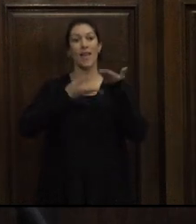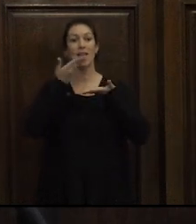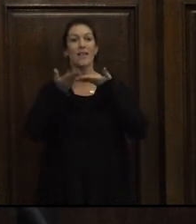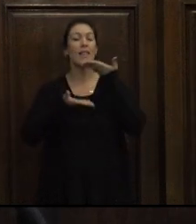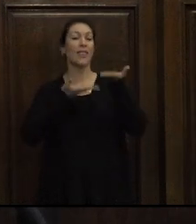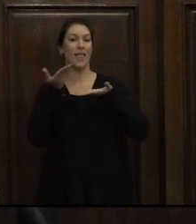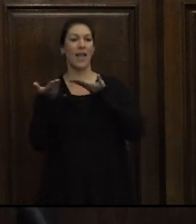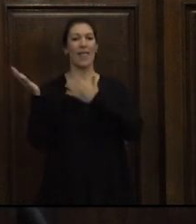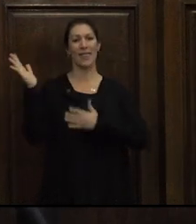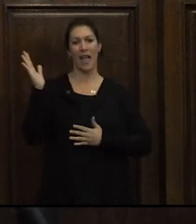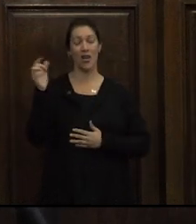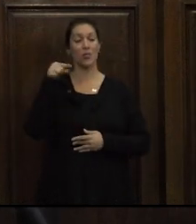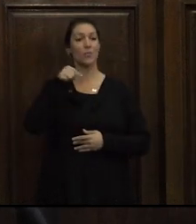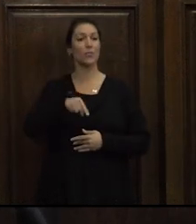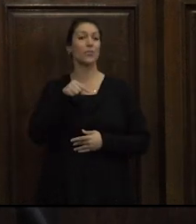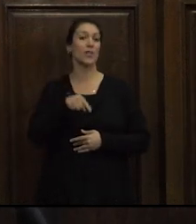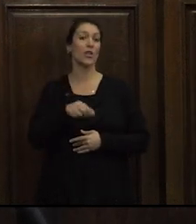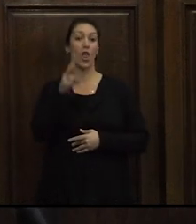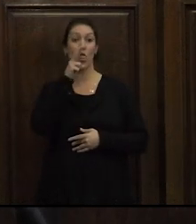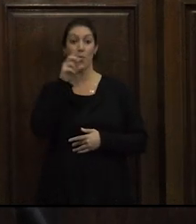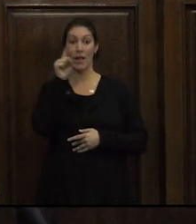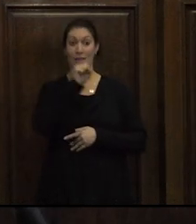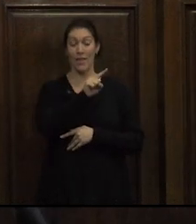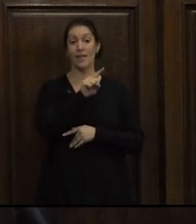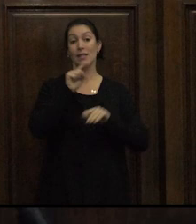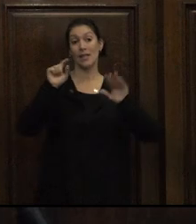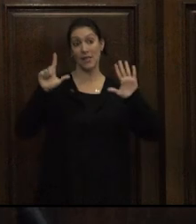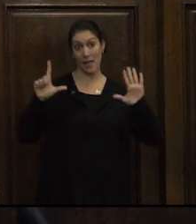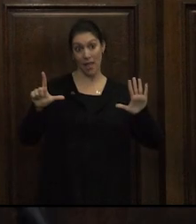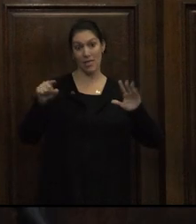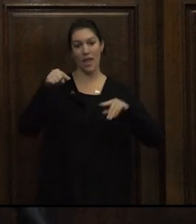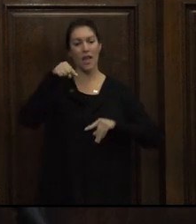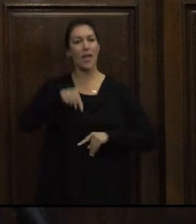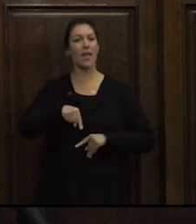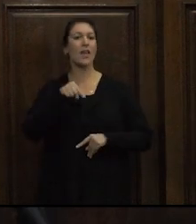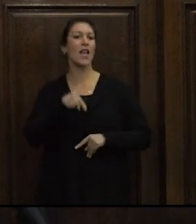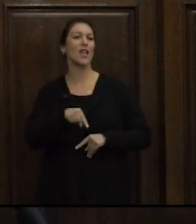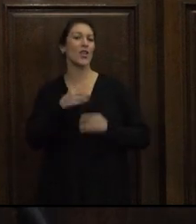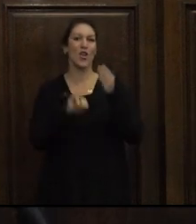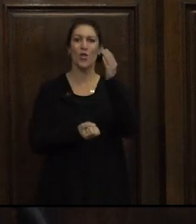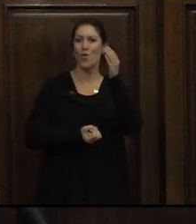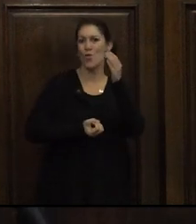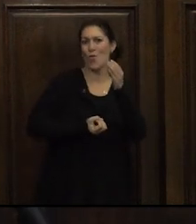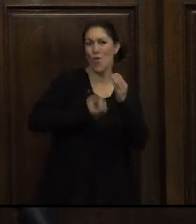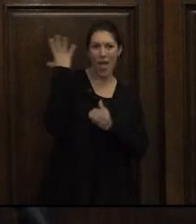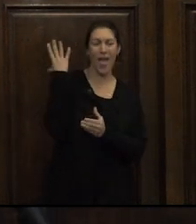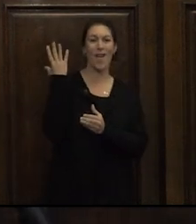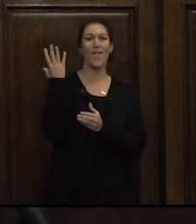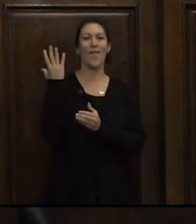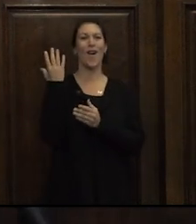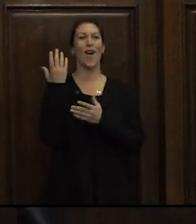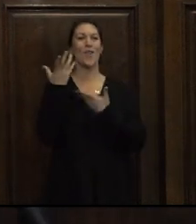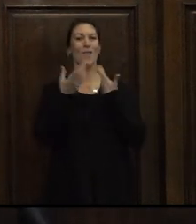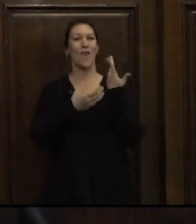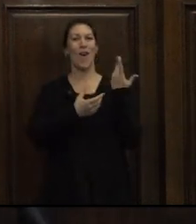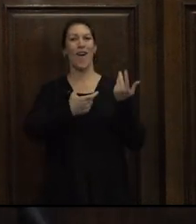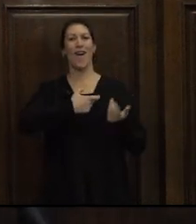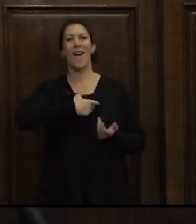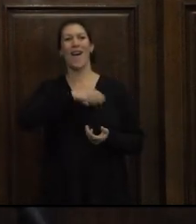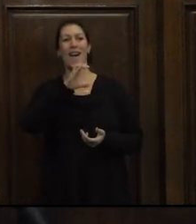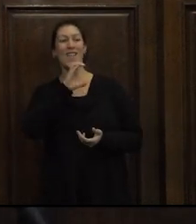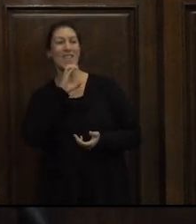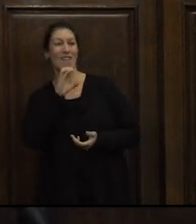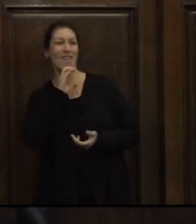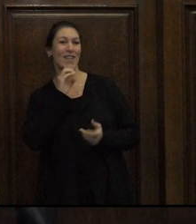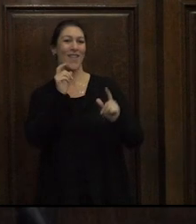Tango, una agrupación que se conformó en 2017, una agrupación novedosa, cargada de mucho humor,